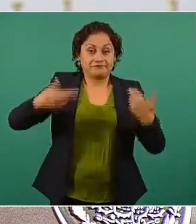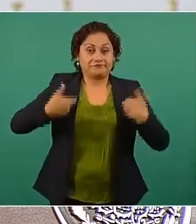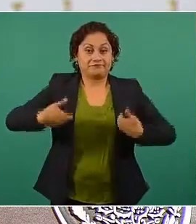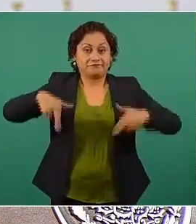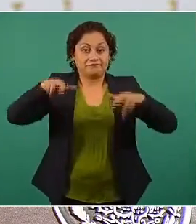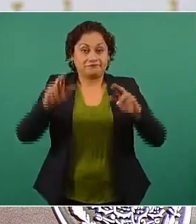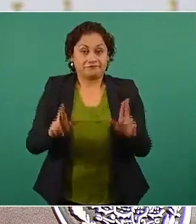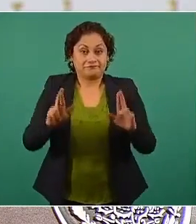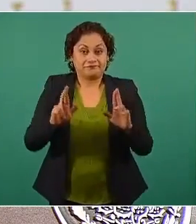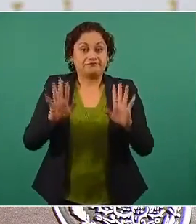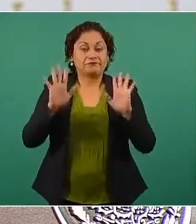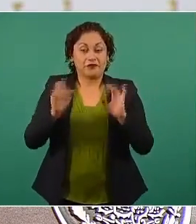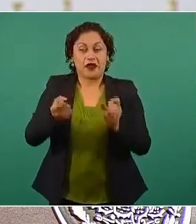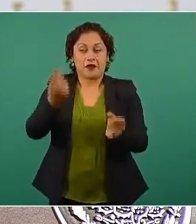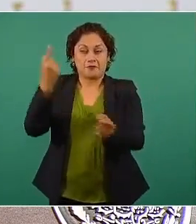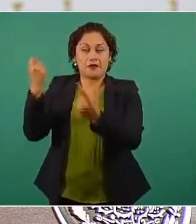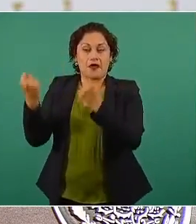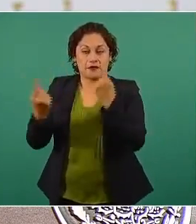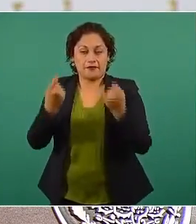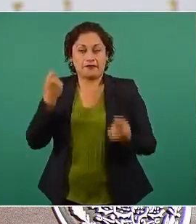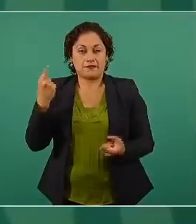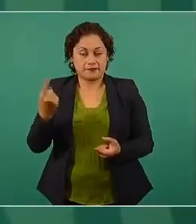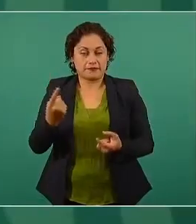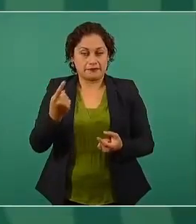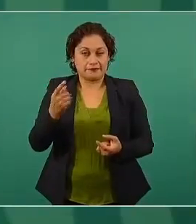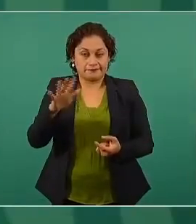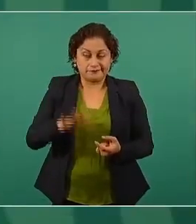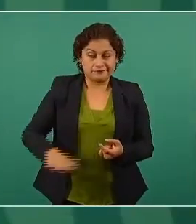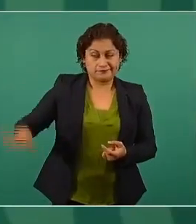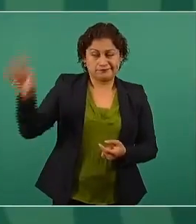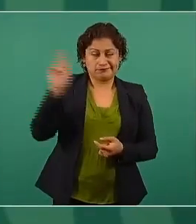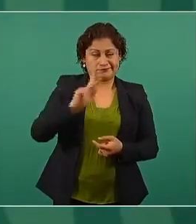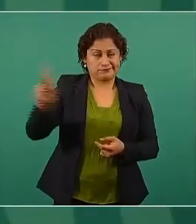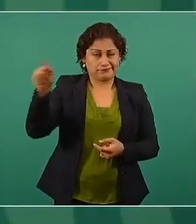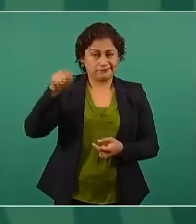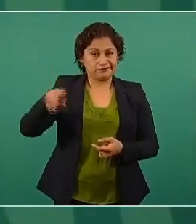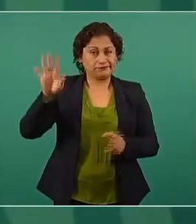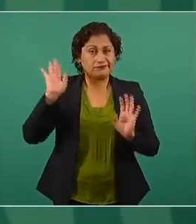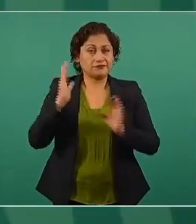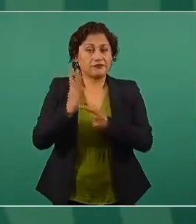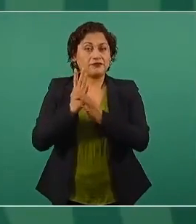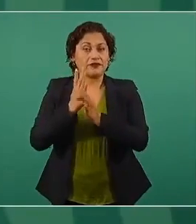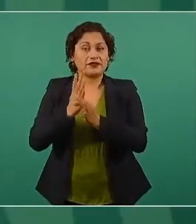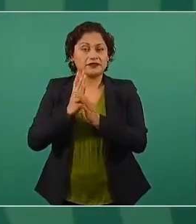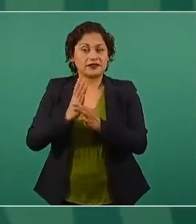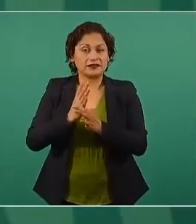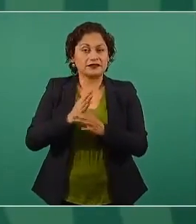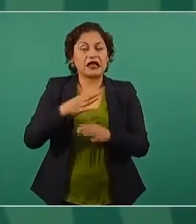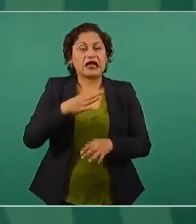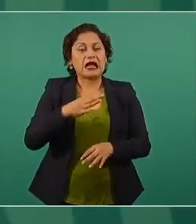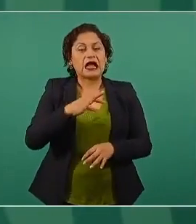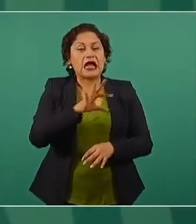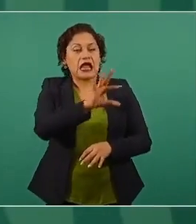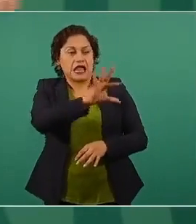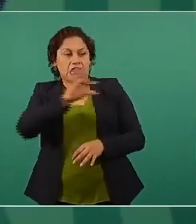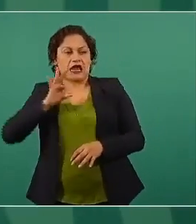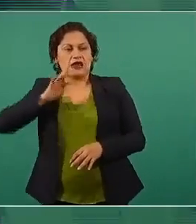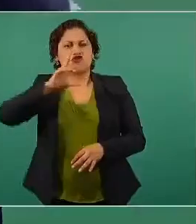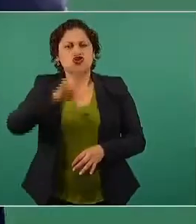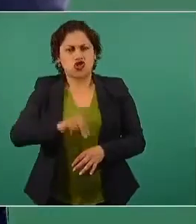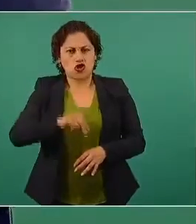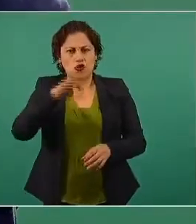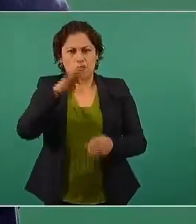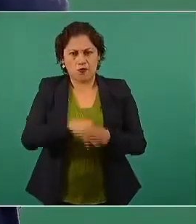Todos están saliendo, ¿no?, a decir, no votes por Bueno,